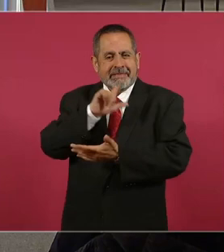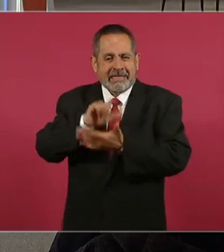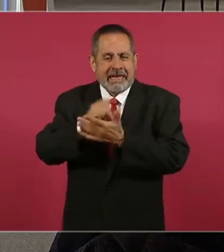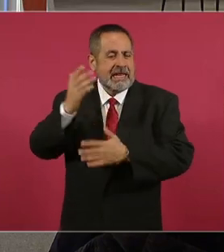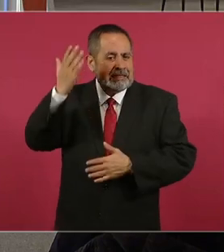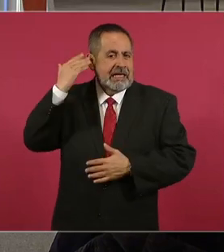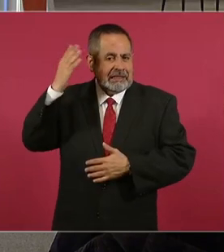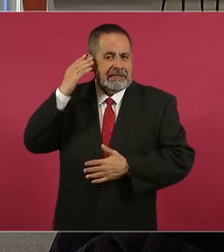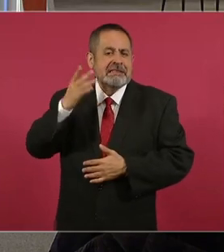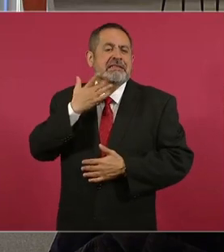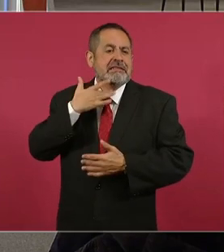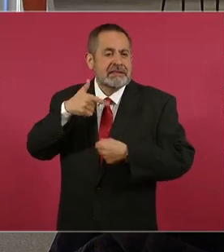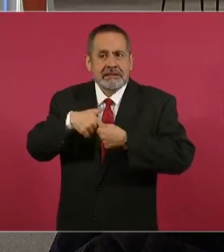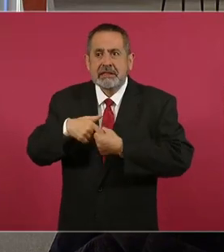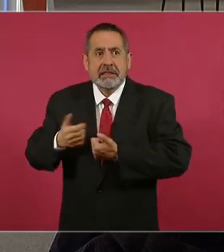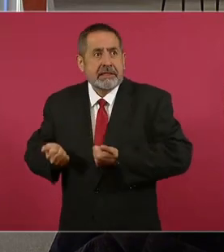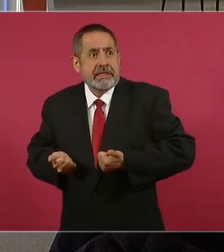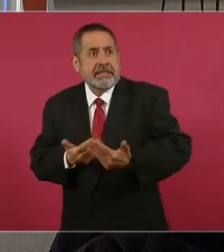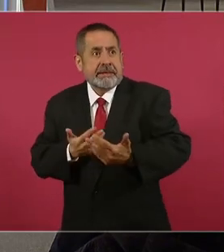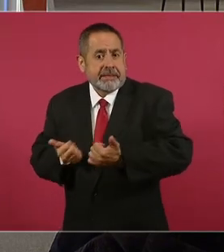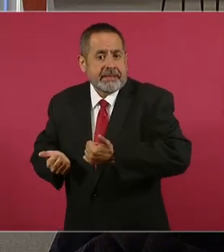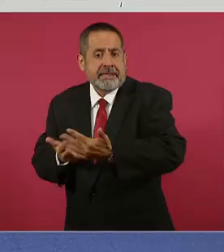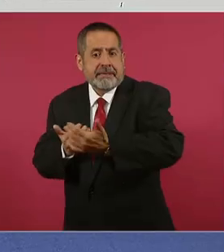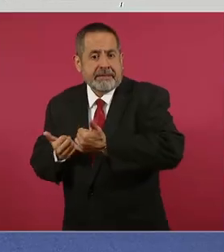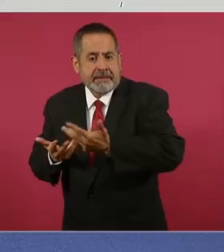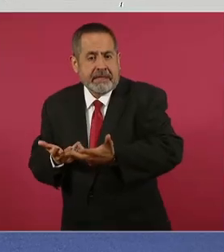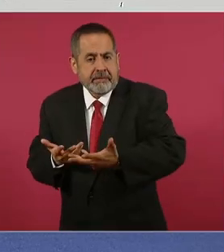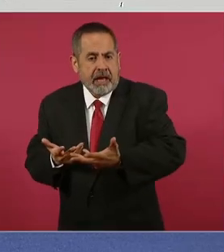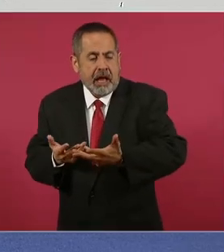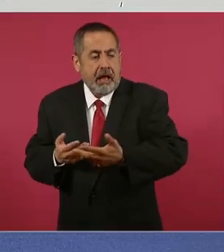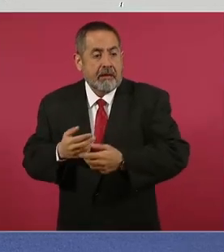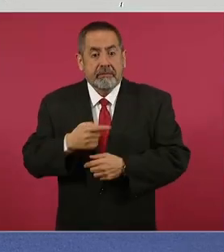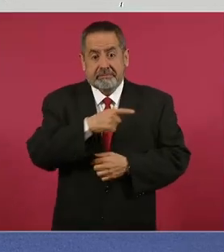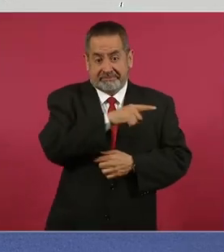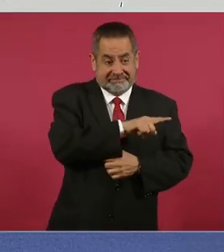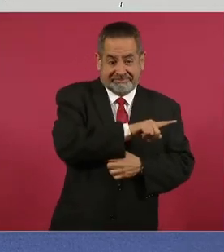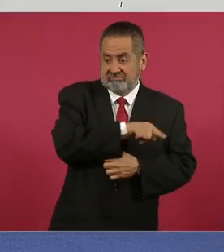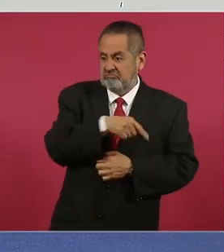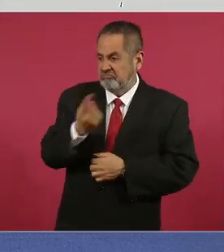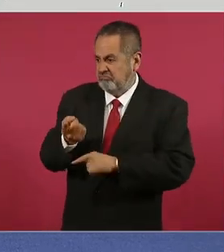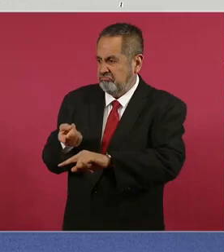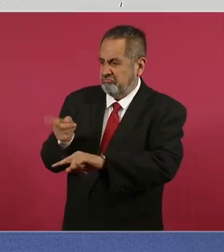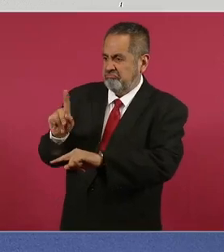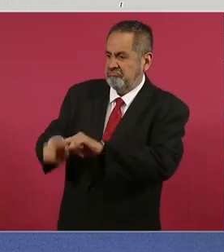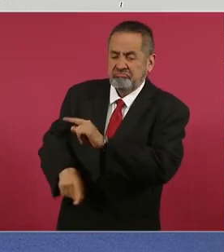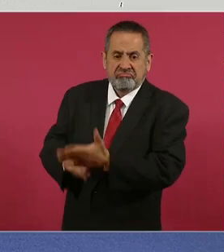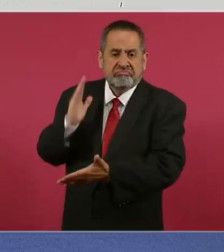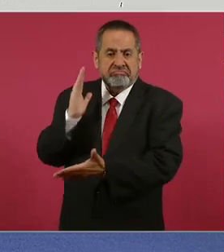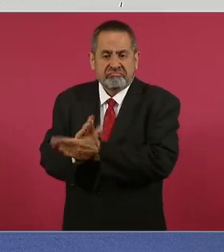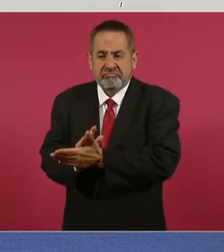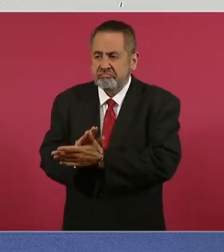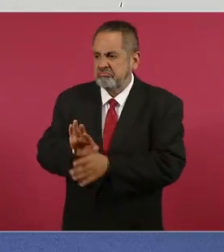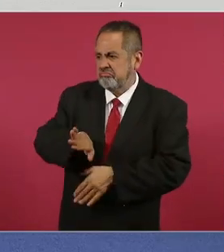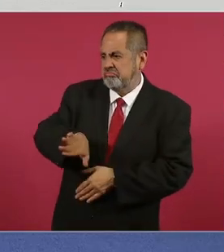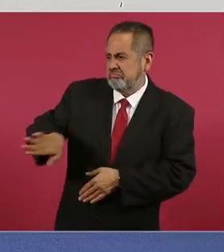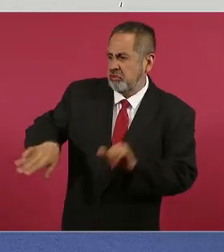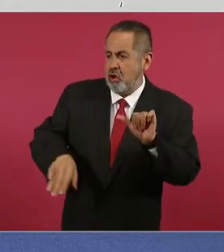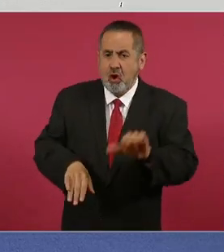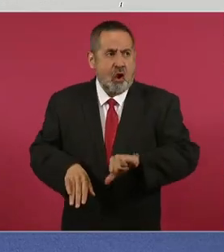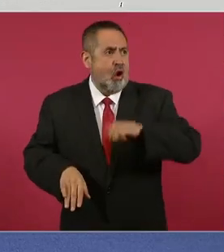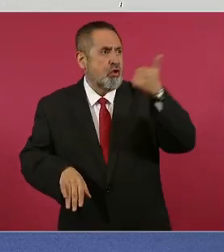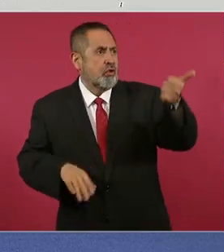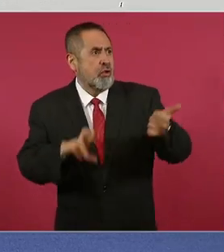distribuía todas las gasolinas en el país, le amarraron las manos a Pemex, permitieron la entrada de